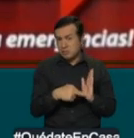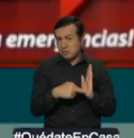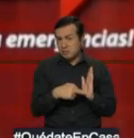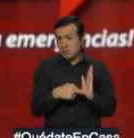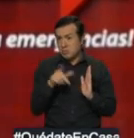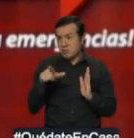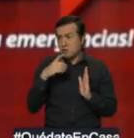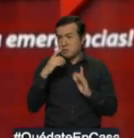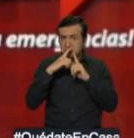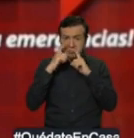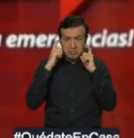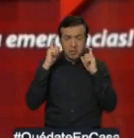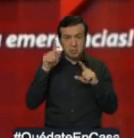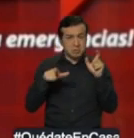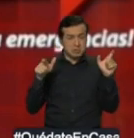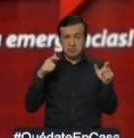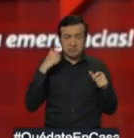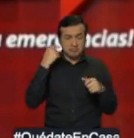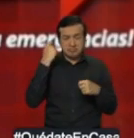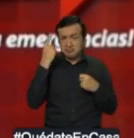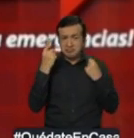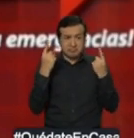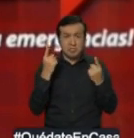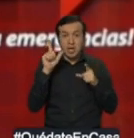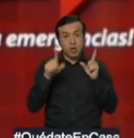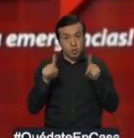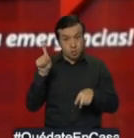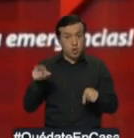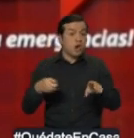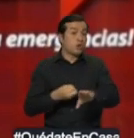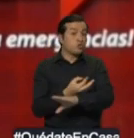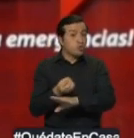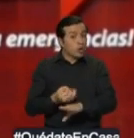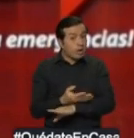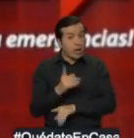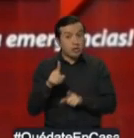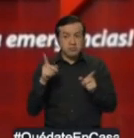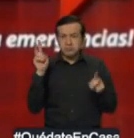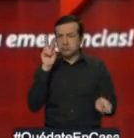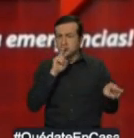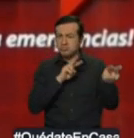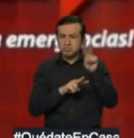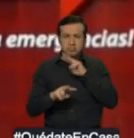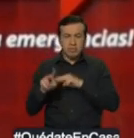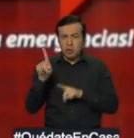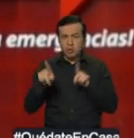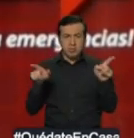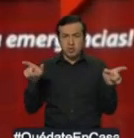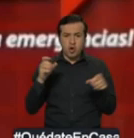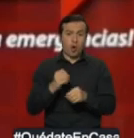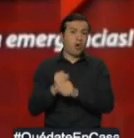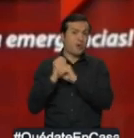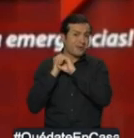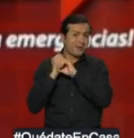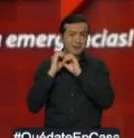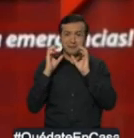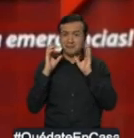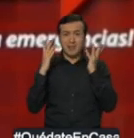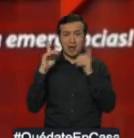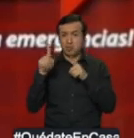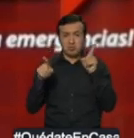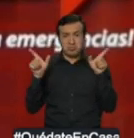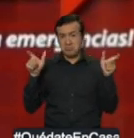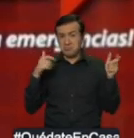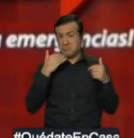porque algunos de estos requisitos o algunas de estas recomendaciones no permiten pues un cumplimiento de totalidad pero sabemos